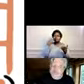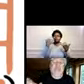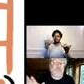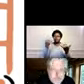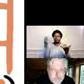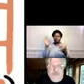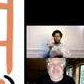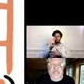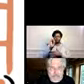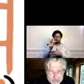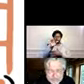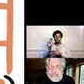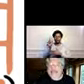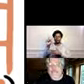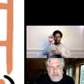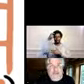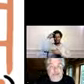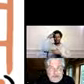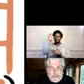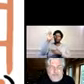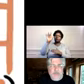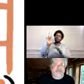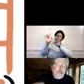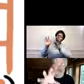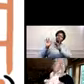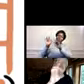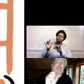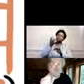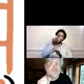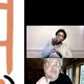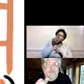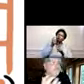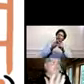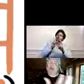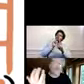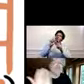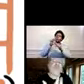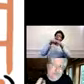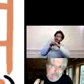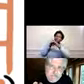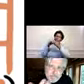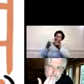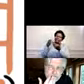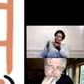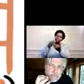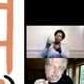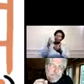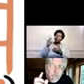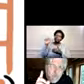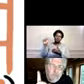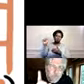nuestras esta administración actual Biden es bien simpática y amigable. No solamente la comunidad